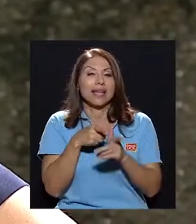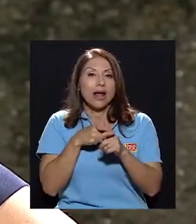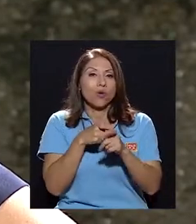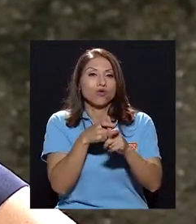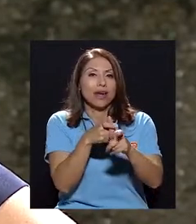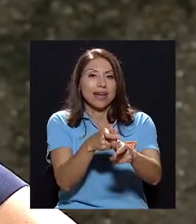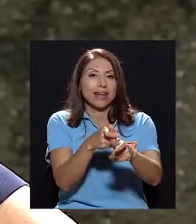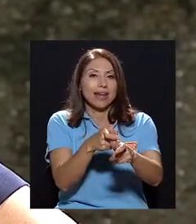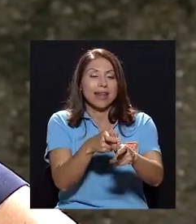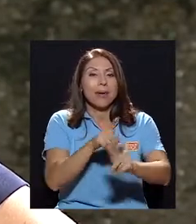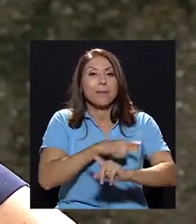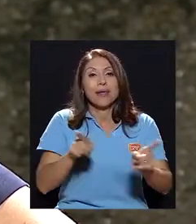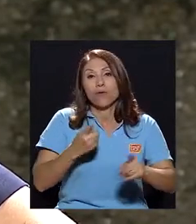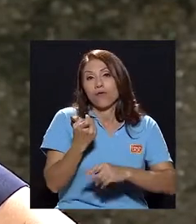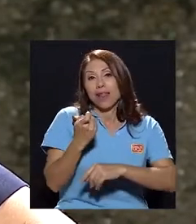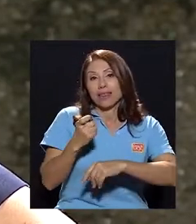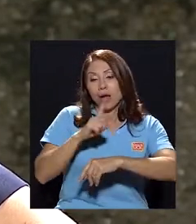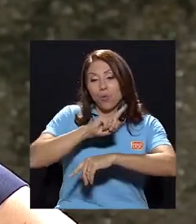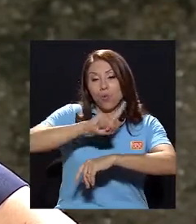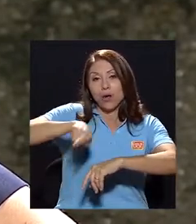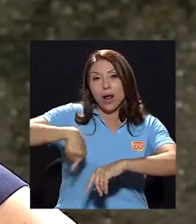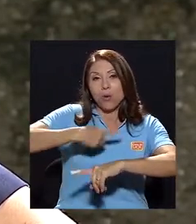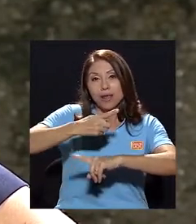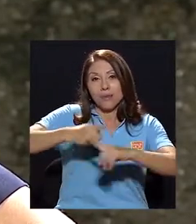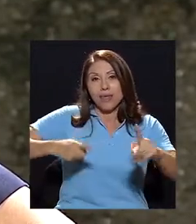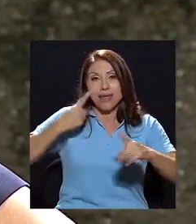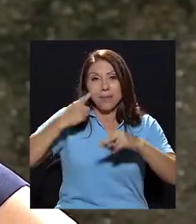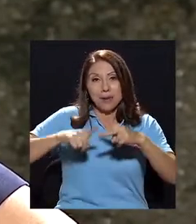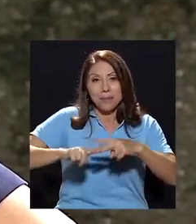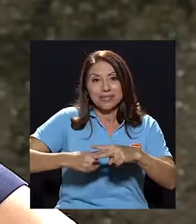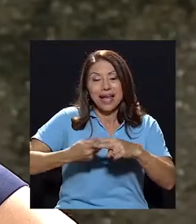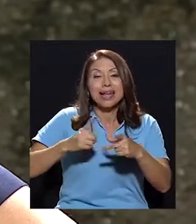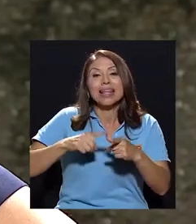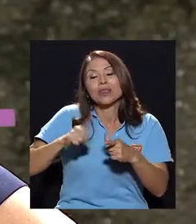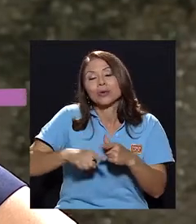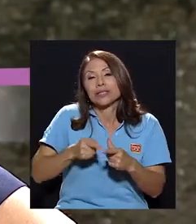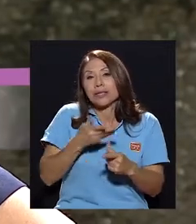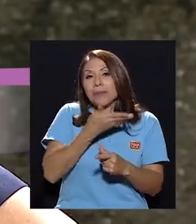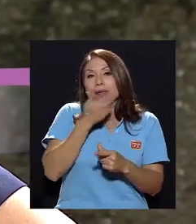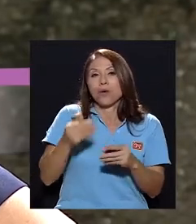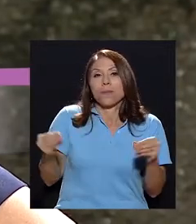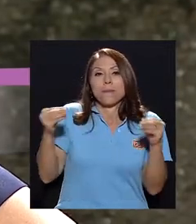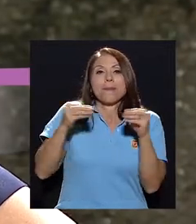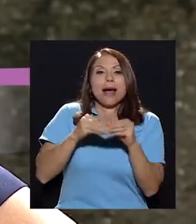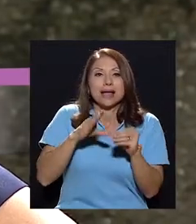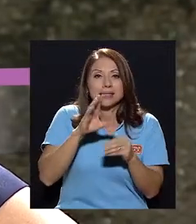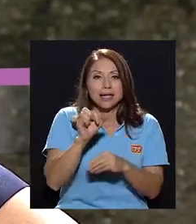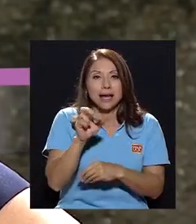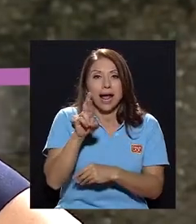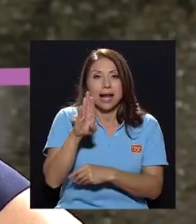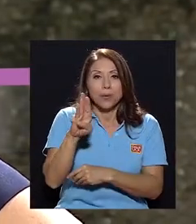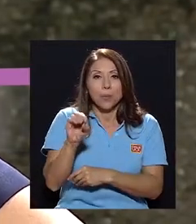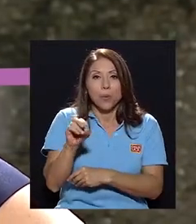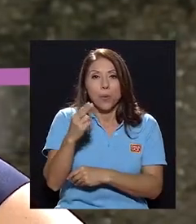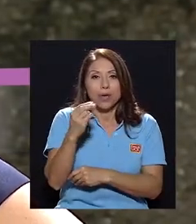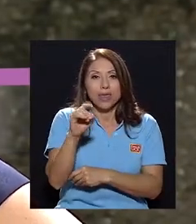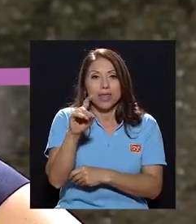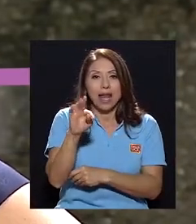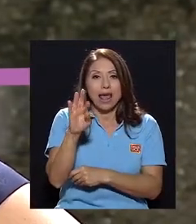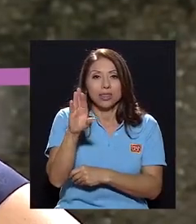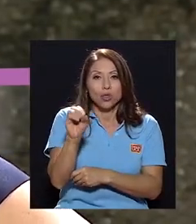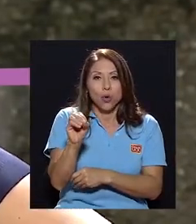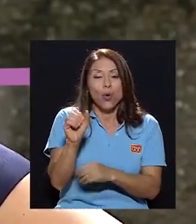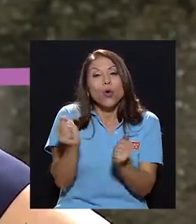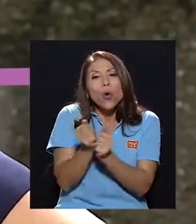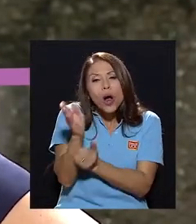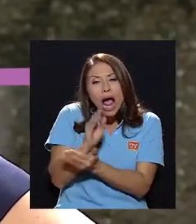y falta hora y media para empezar, entonces puede ser más cantidad de carbohidrato. y ese carbohidrato inclusive lo podemos acompañar con algo de